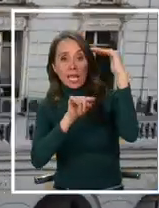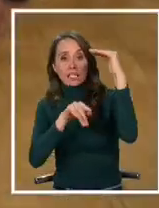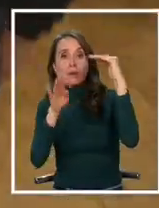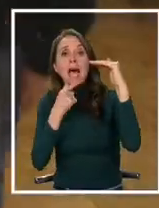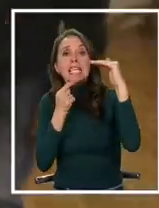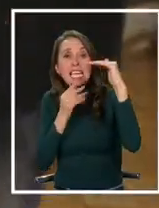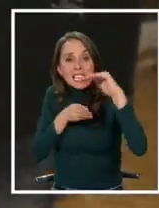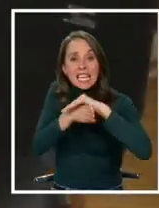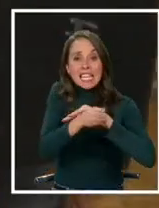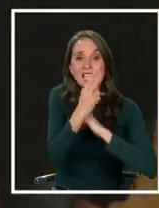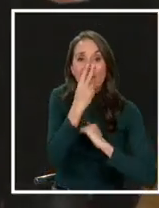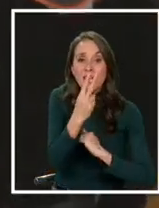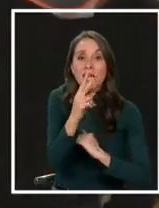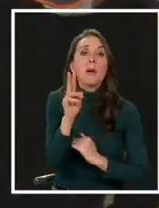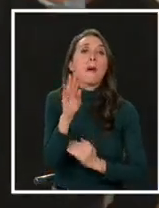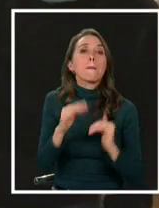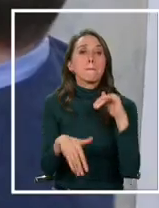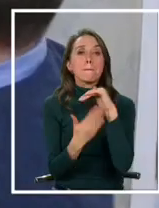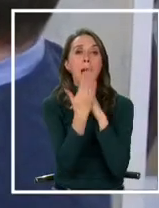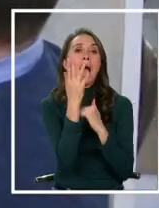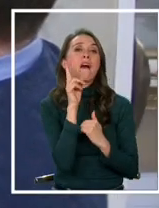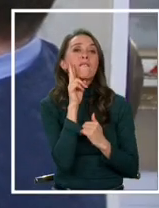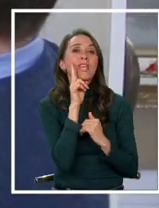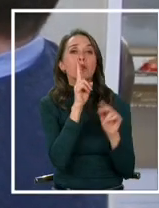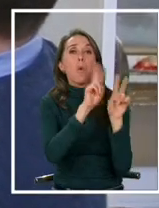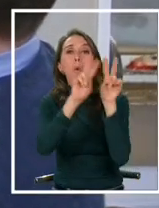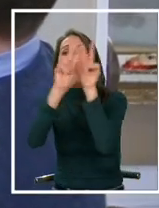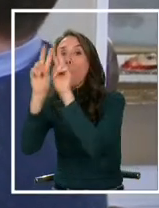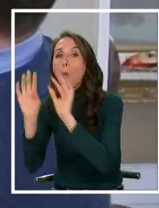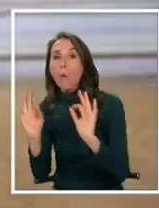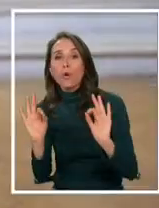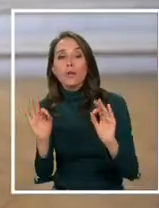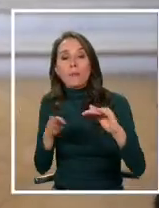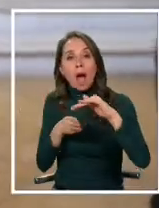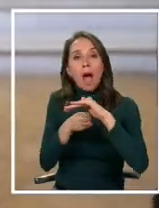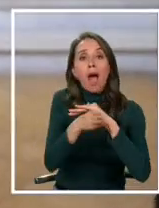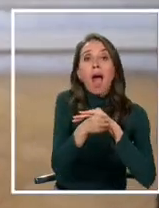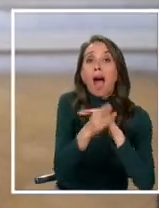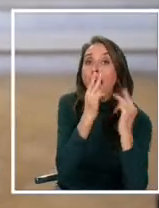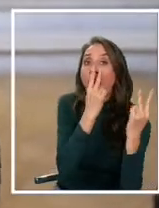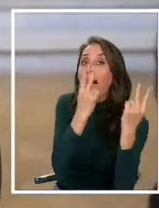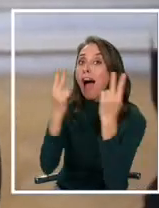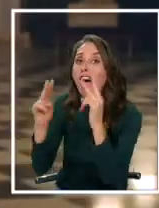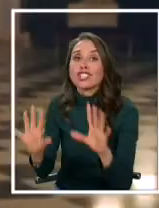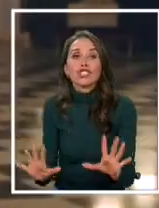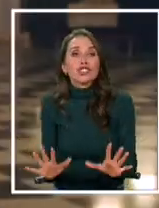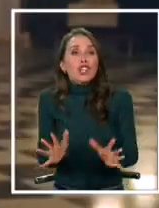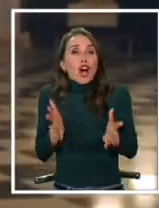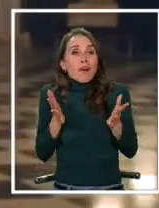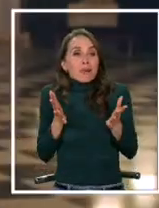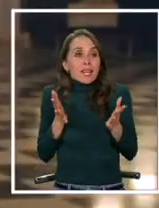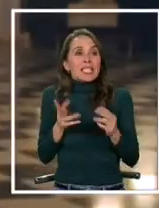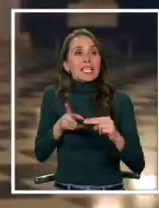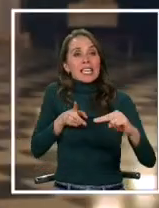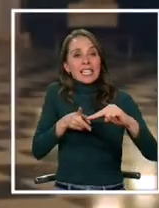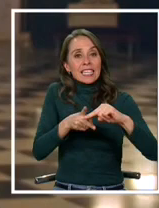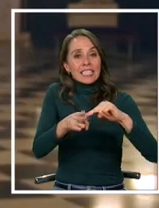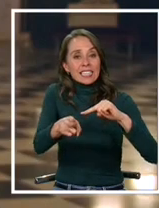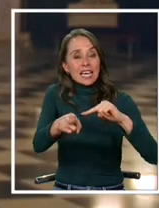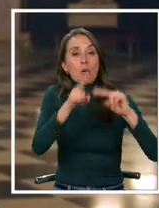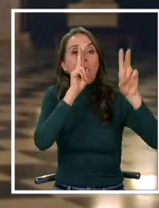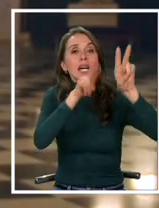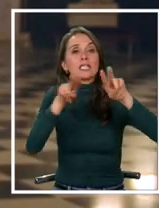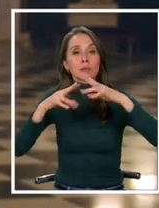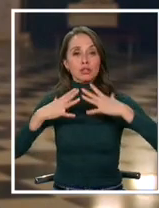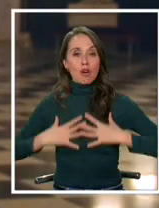por estos días la mañana este viernes afinaba los últimos detalles para sorprender a Los visitantes tenemos la inauguración de la